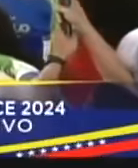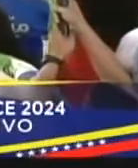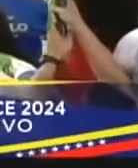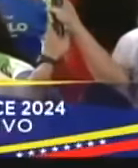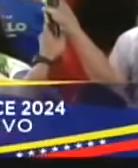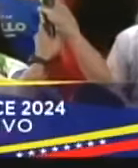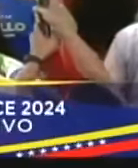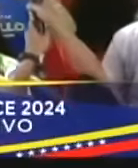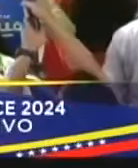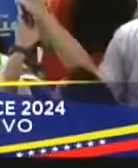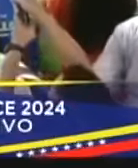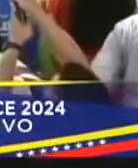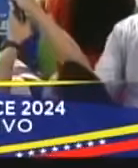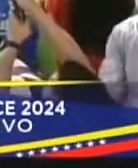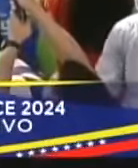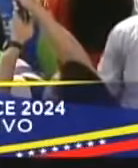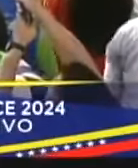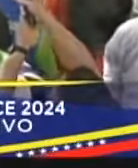real.